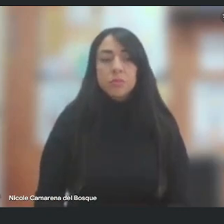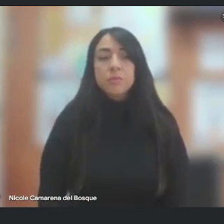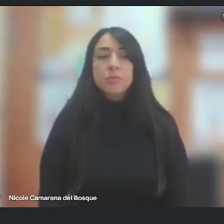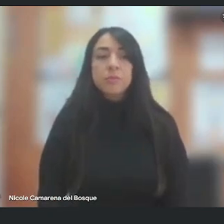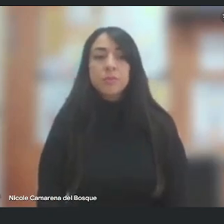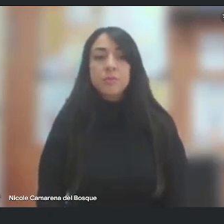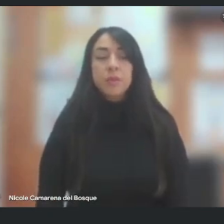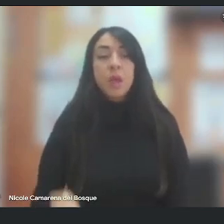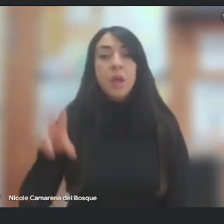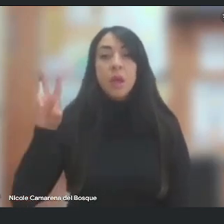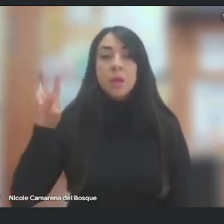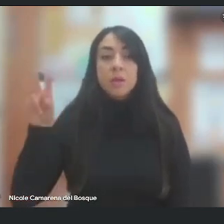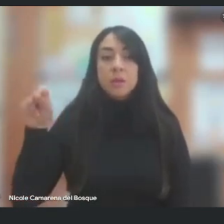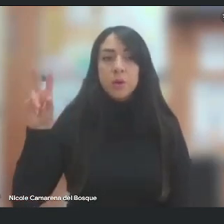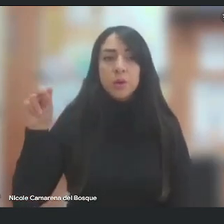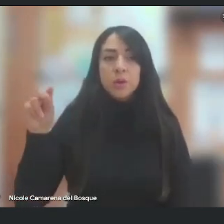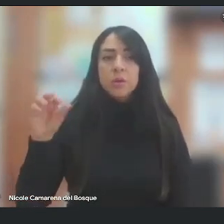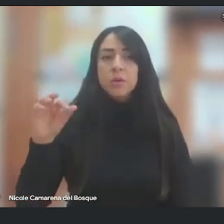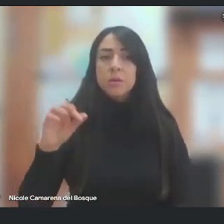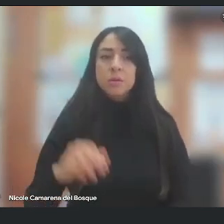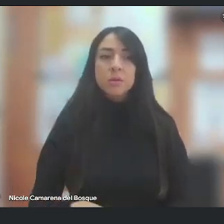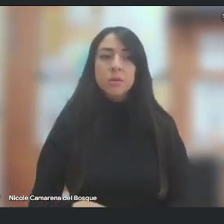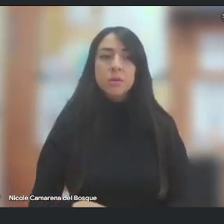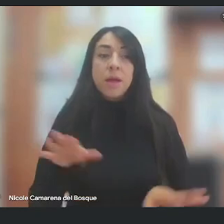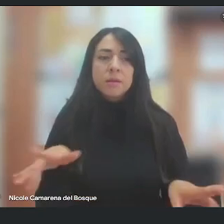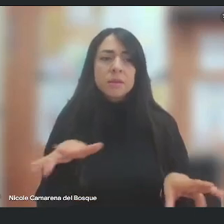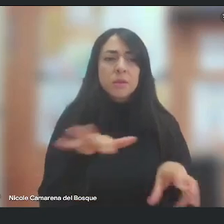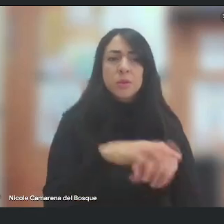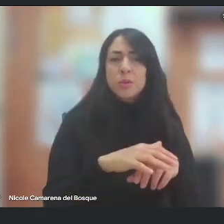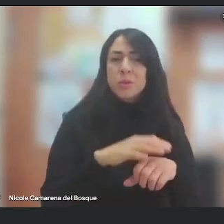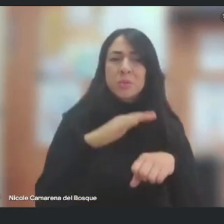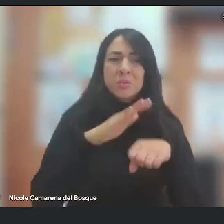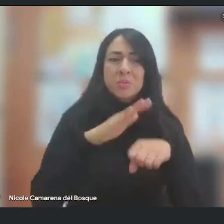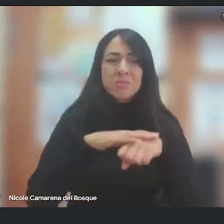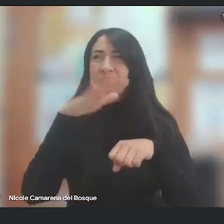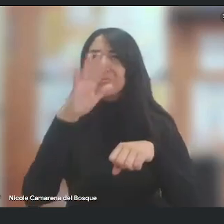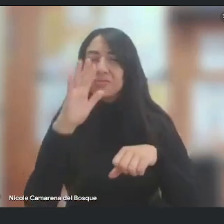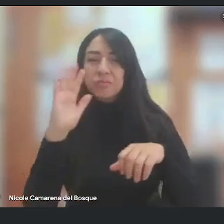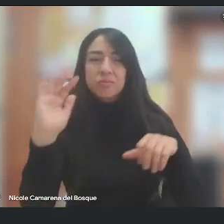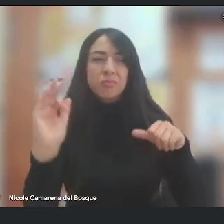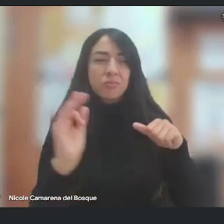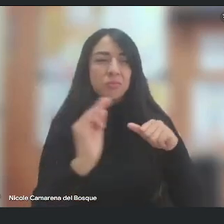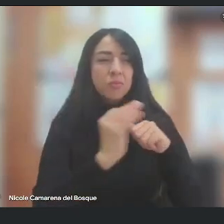e hijos, o tutores e hijos, o cuidadores y persona con